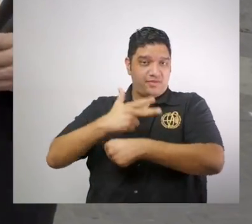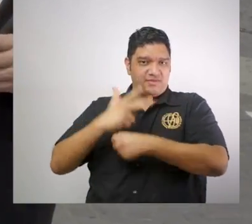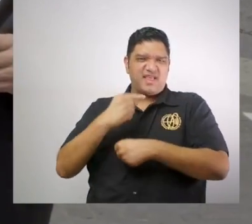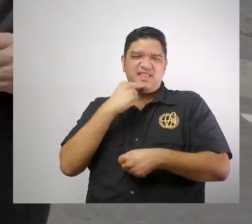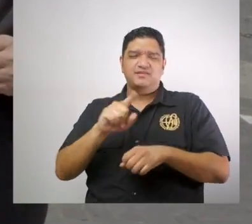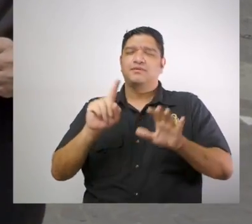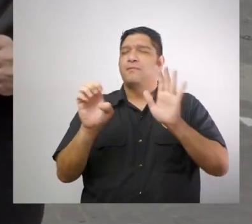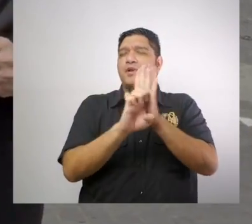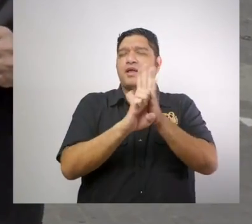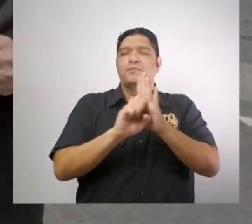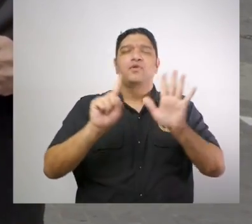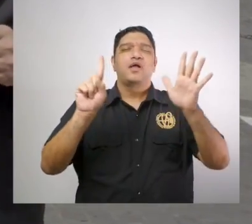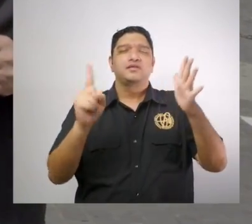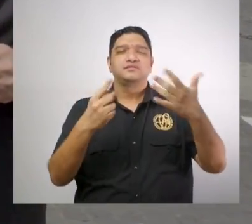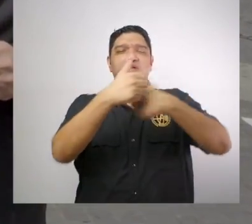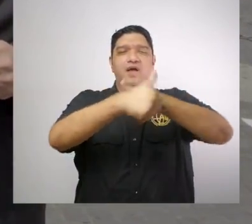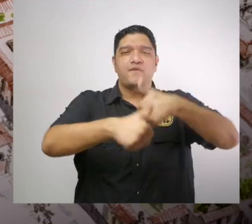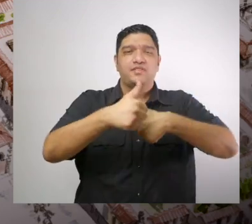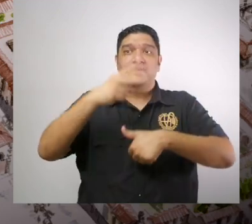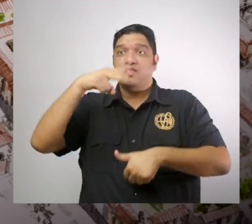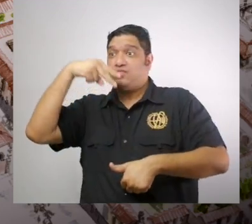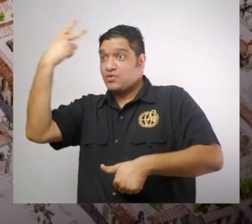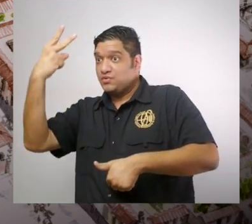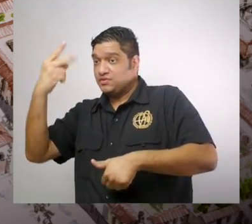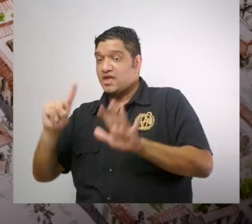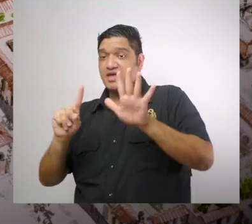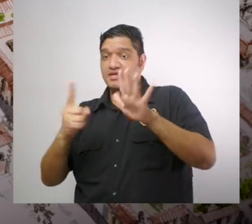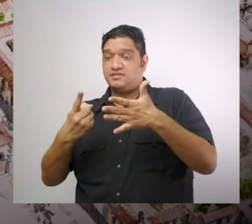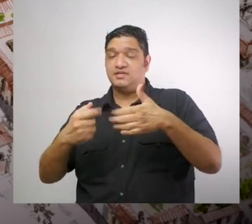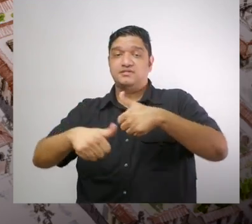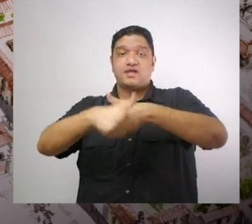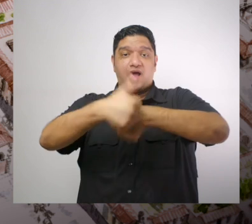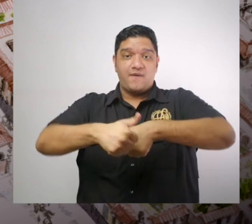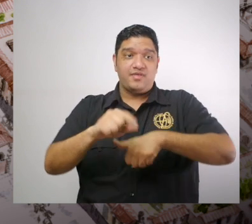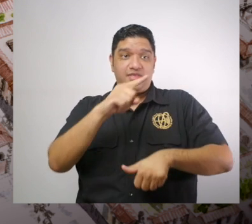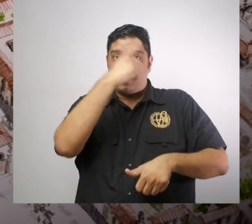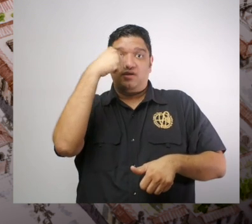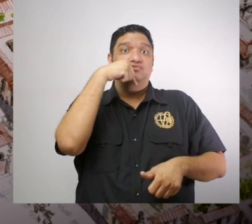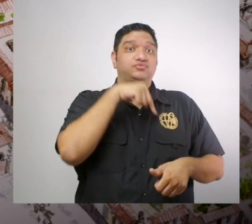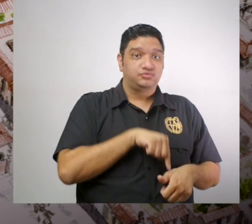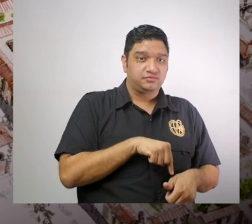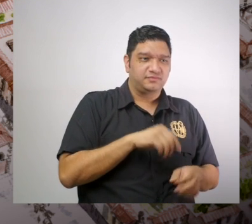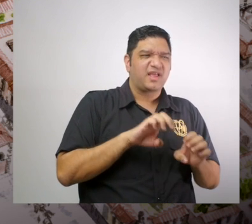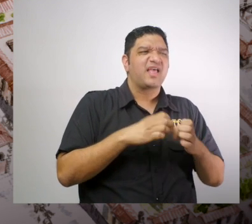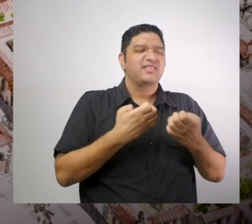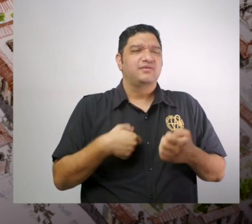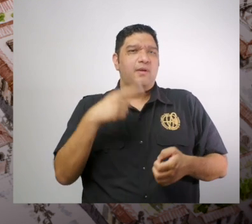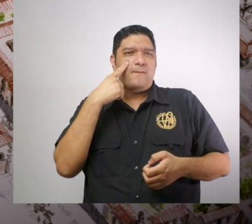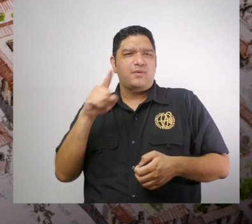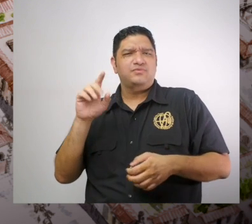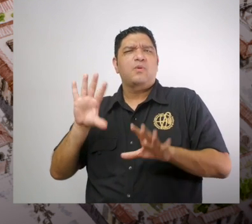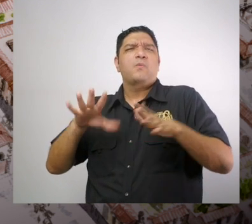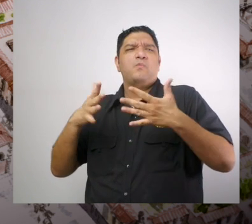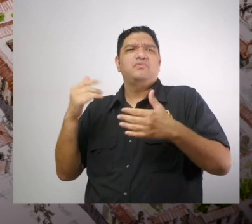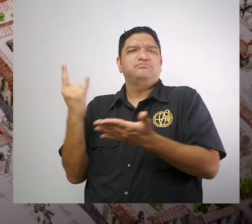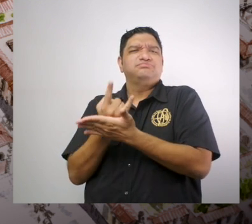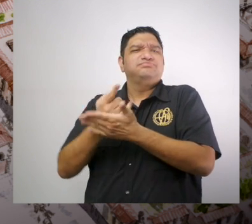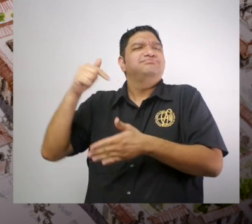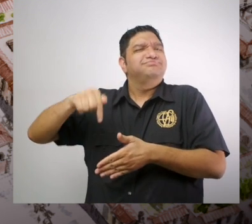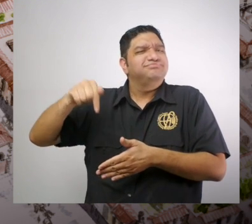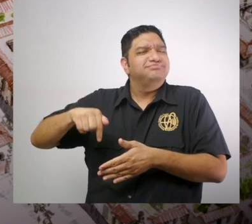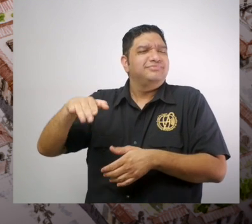Avenida Norte y Sexta Avenida Sur? Eso quiere decir que a partir de la octava calle a